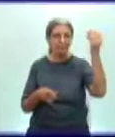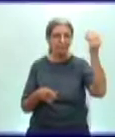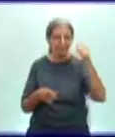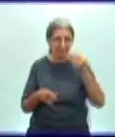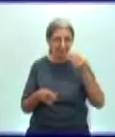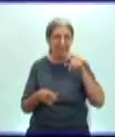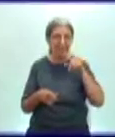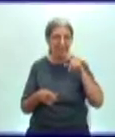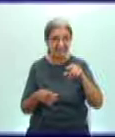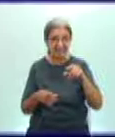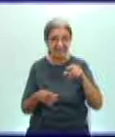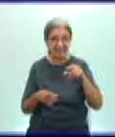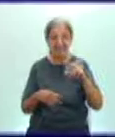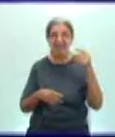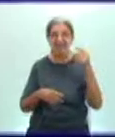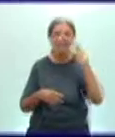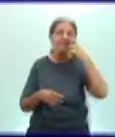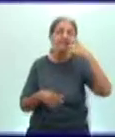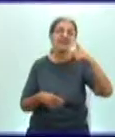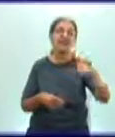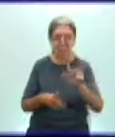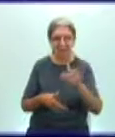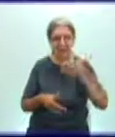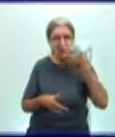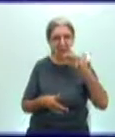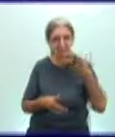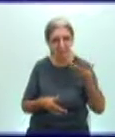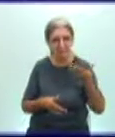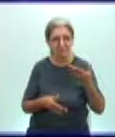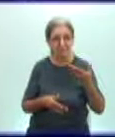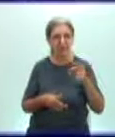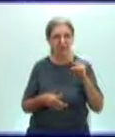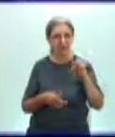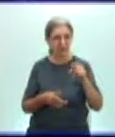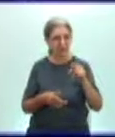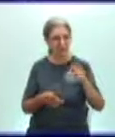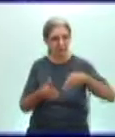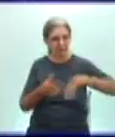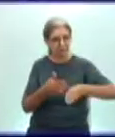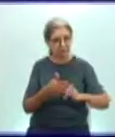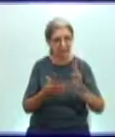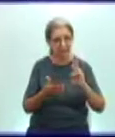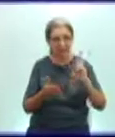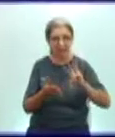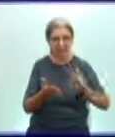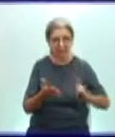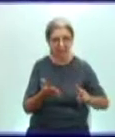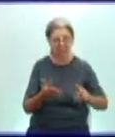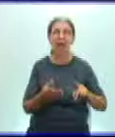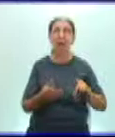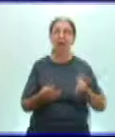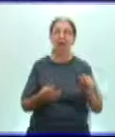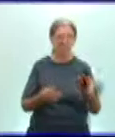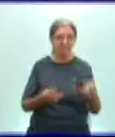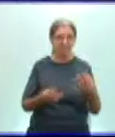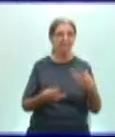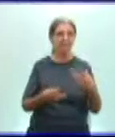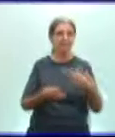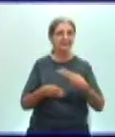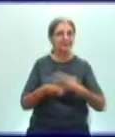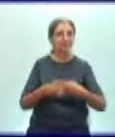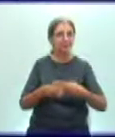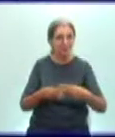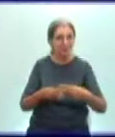la aparición del tiempo y cuando avance en la lectura se va a enterar de toda la historia, por qué está amenazado de